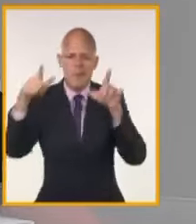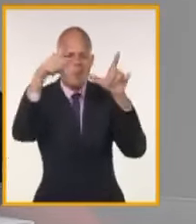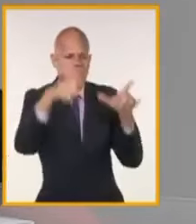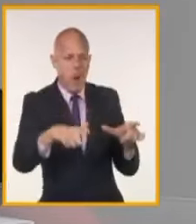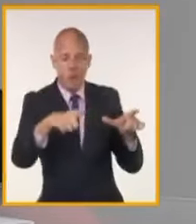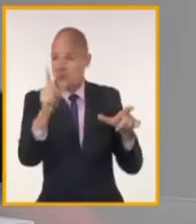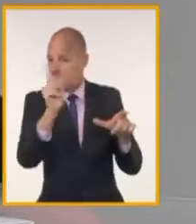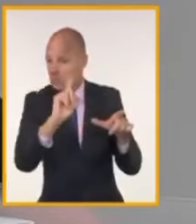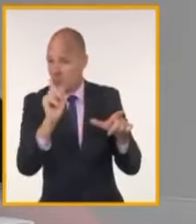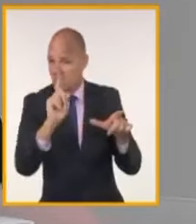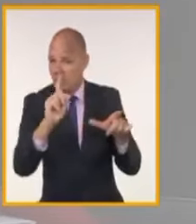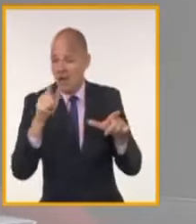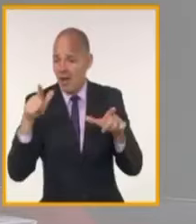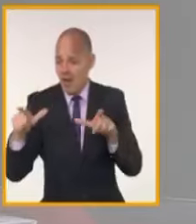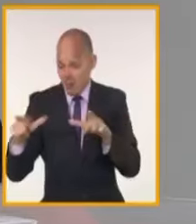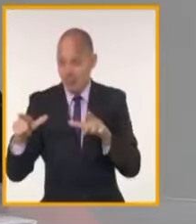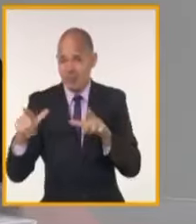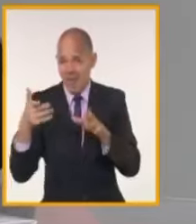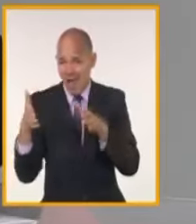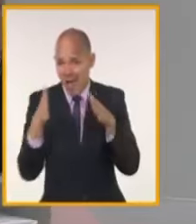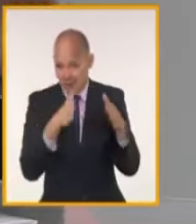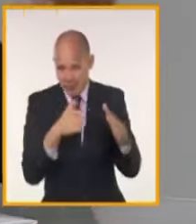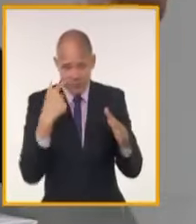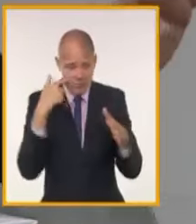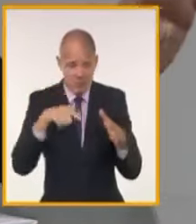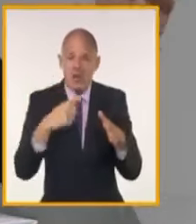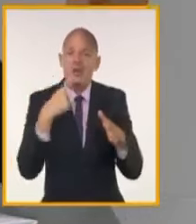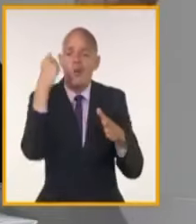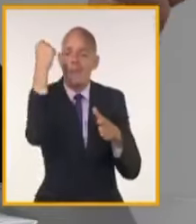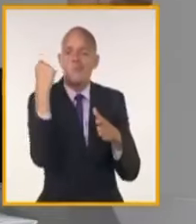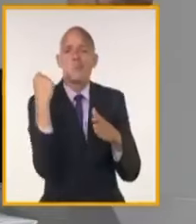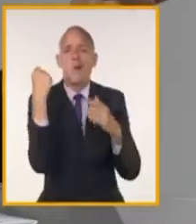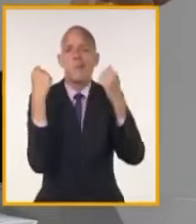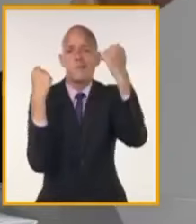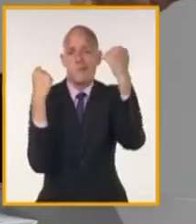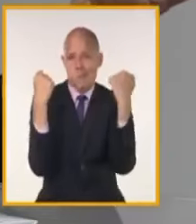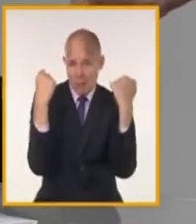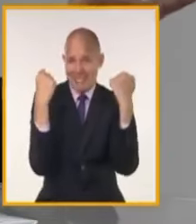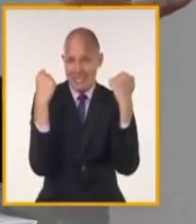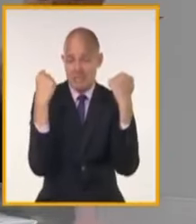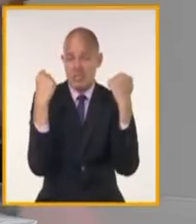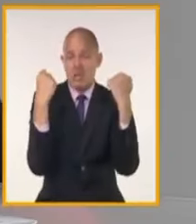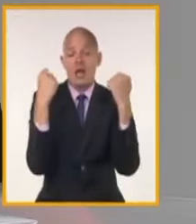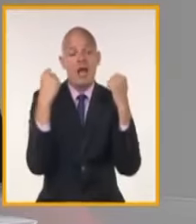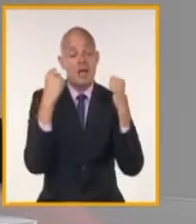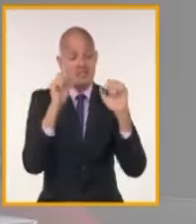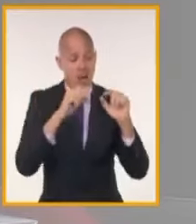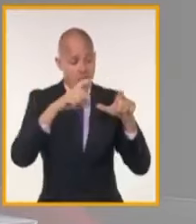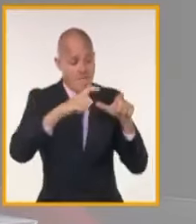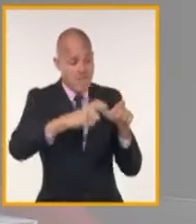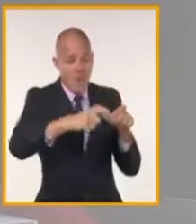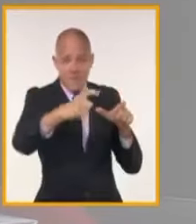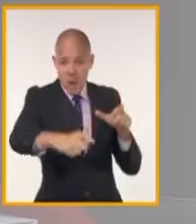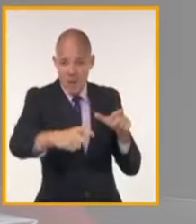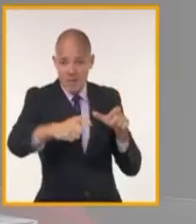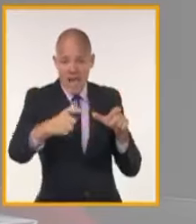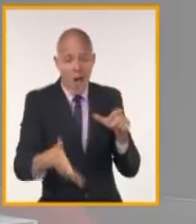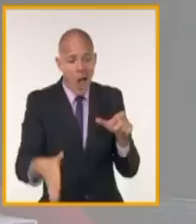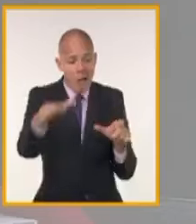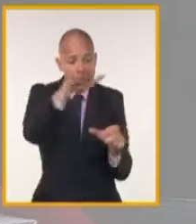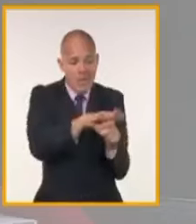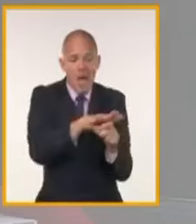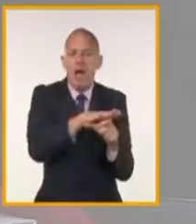1,4 millones de bases para poder soportar esas mesas y esos paneles y para tener una idea de